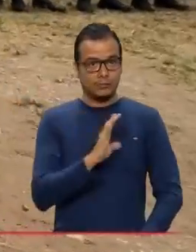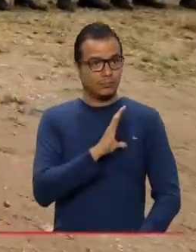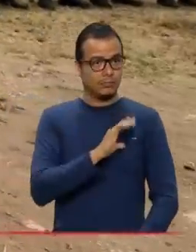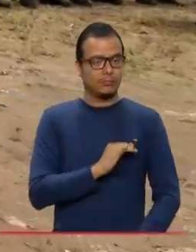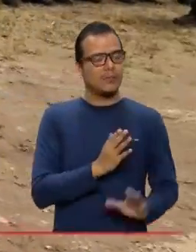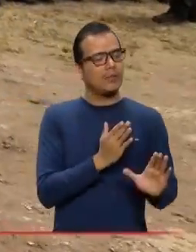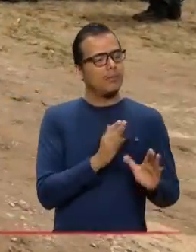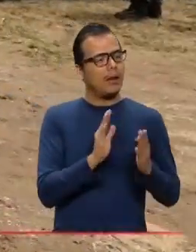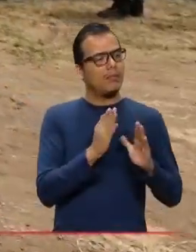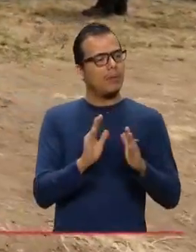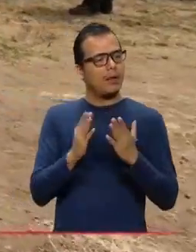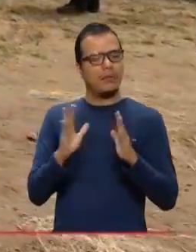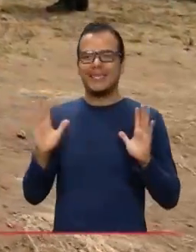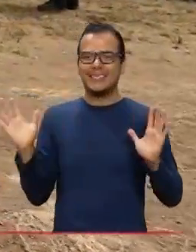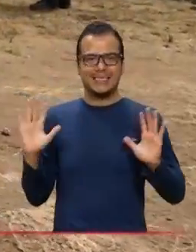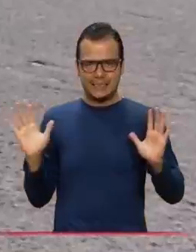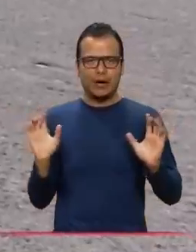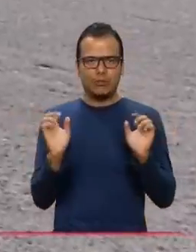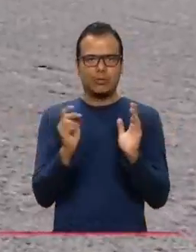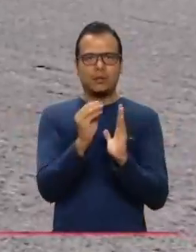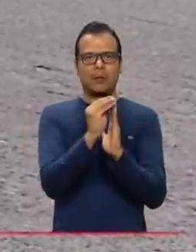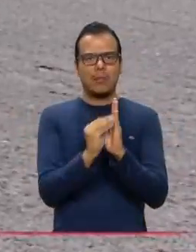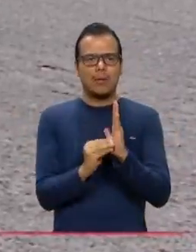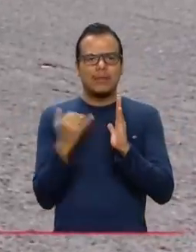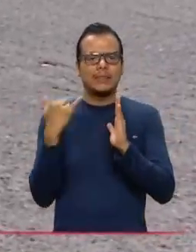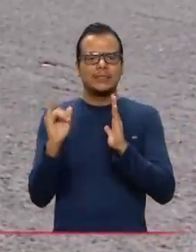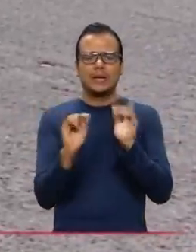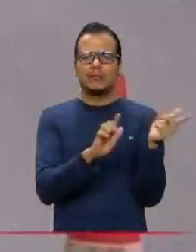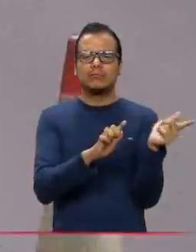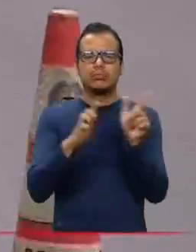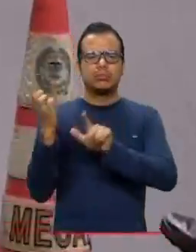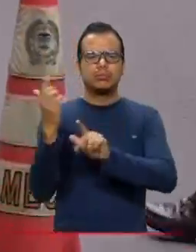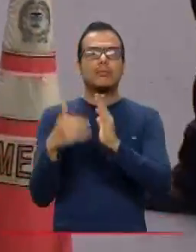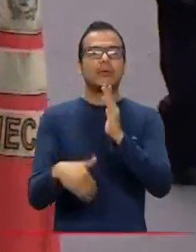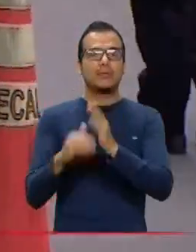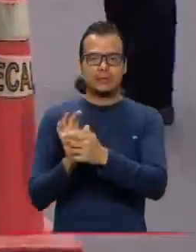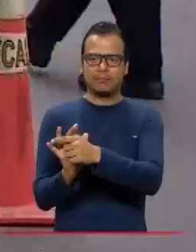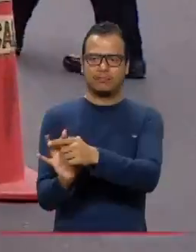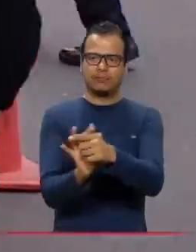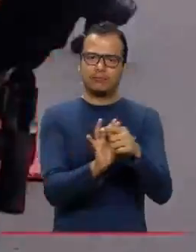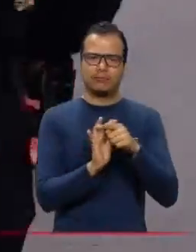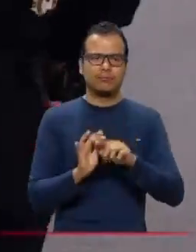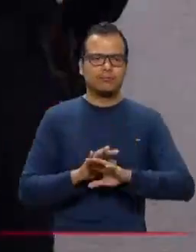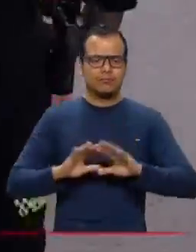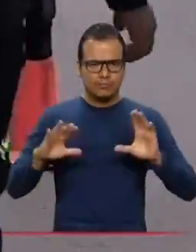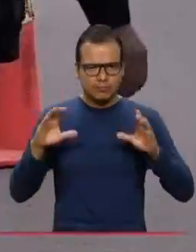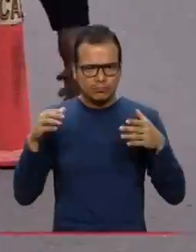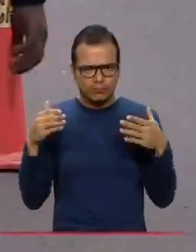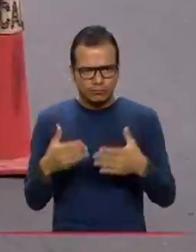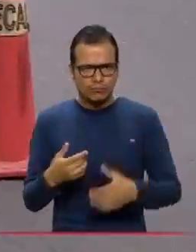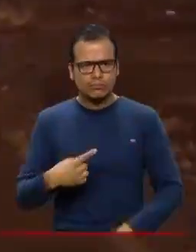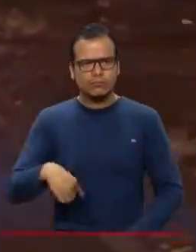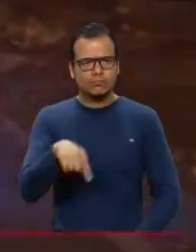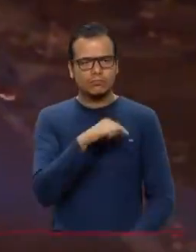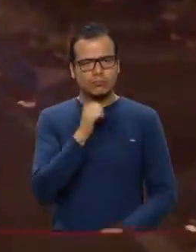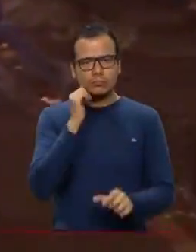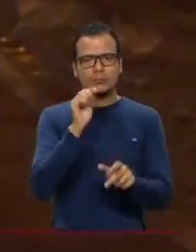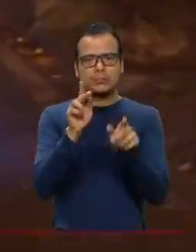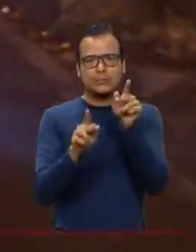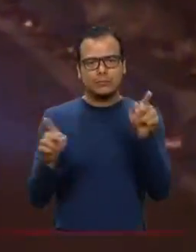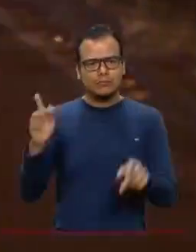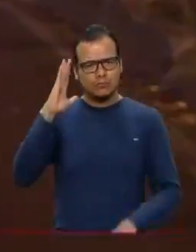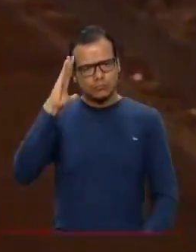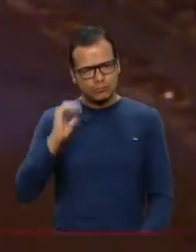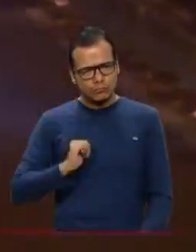implementación en cuanto al refuerzo policial para la combre de biodiversidad parte de los uniformados ya llegaron y están operando